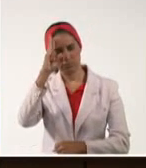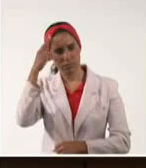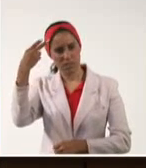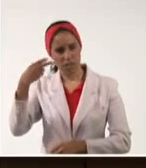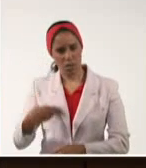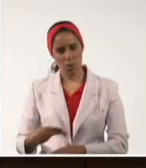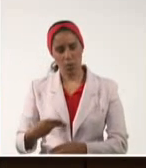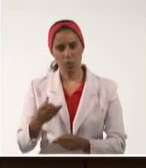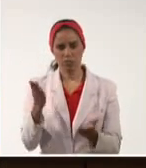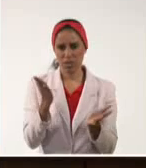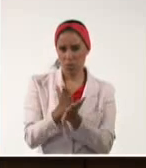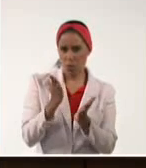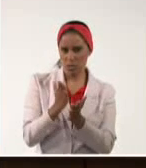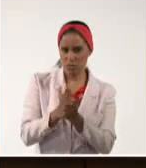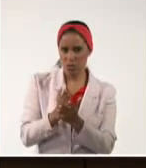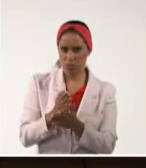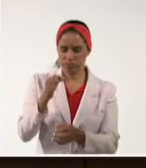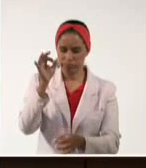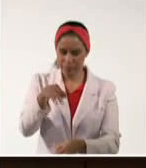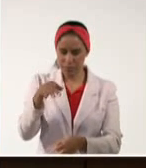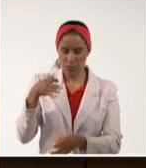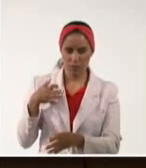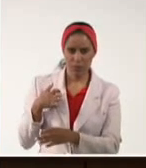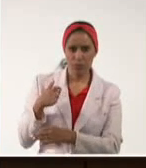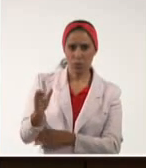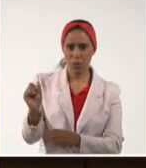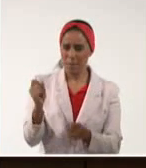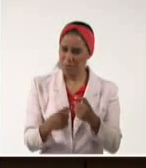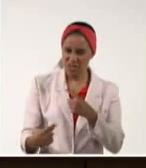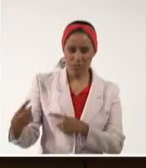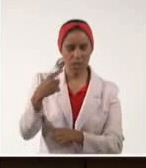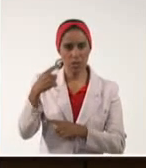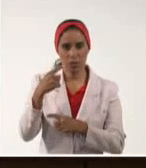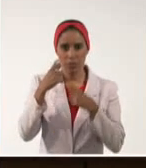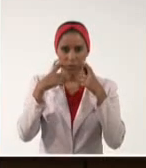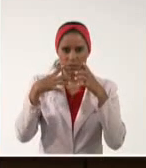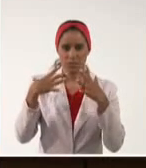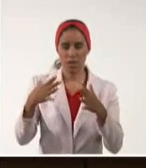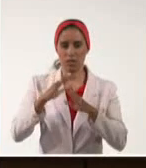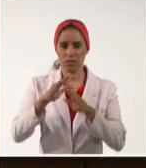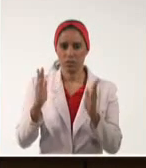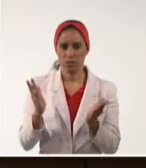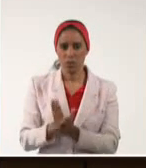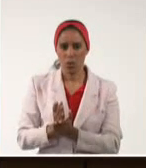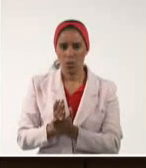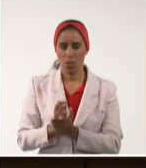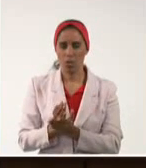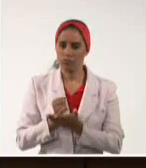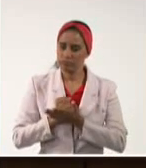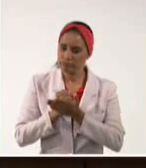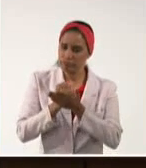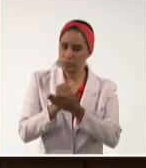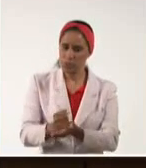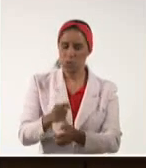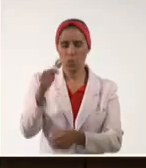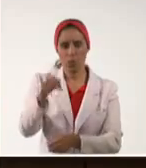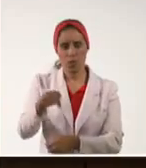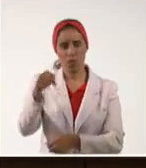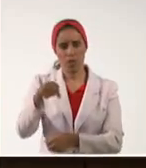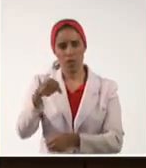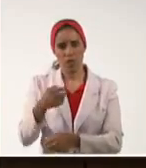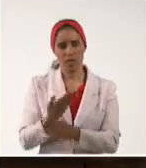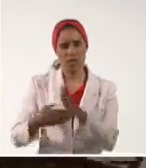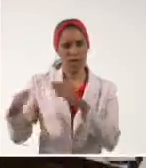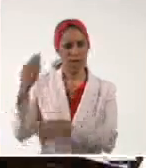y su futuro. Ellos serán los primeros beneficiados con pagos adicionales, algo que adelantó en su intervención el primer